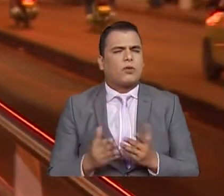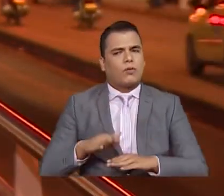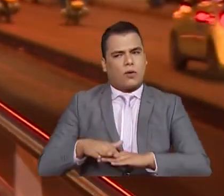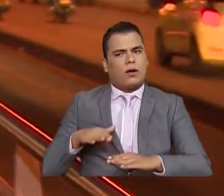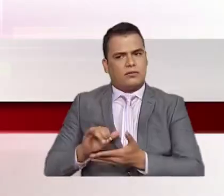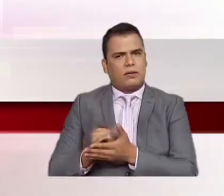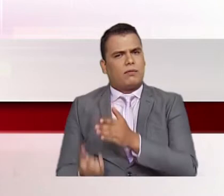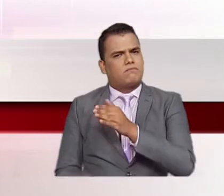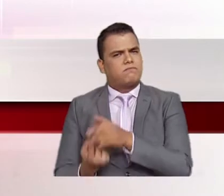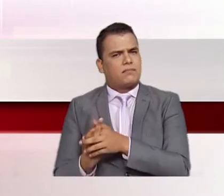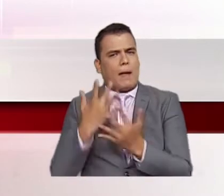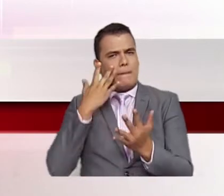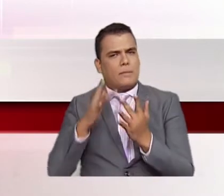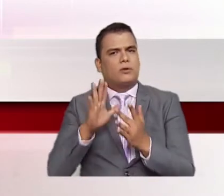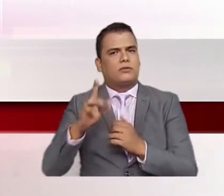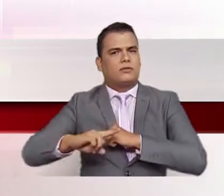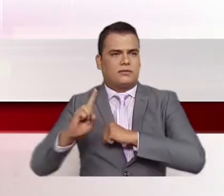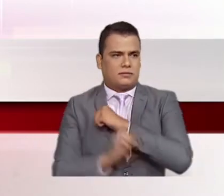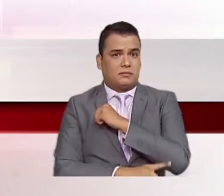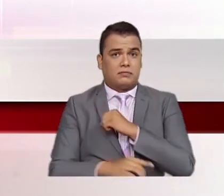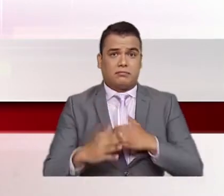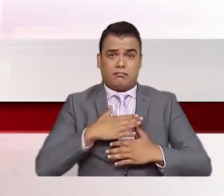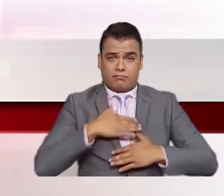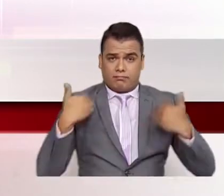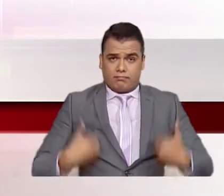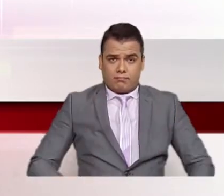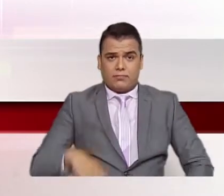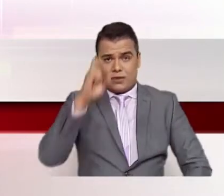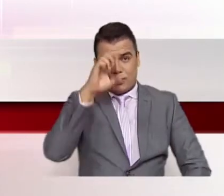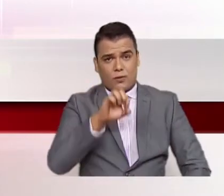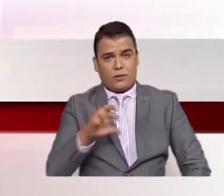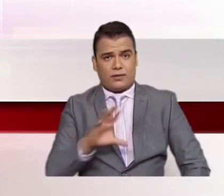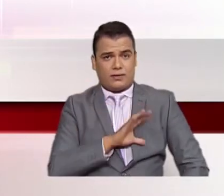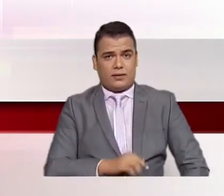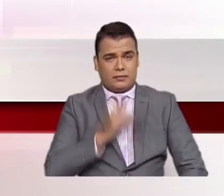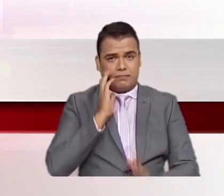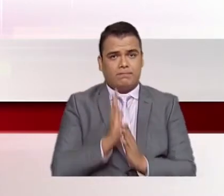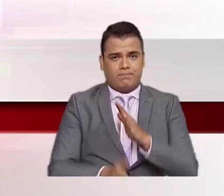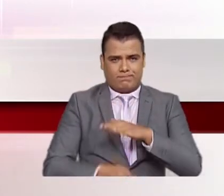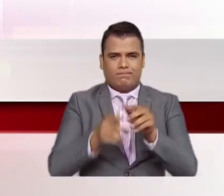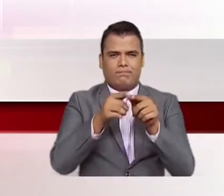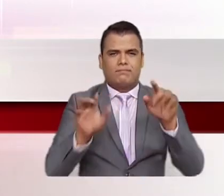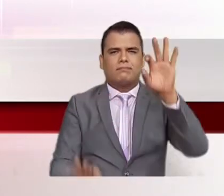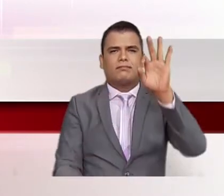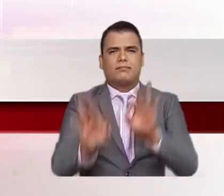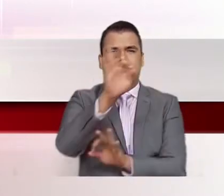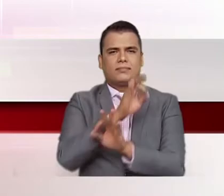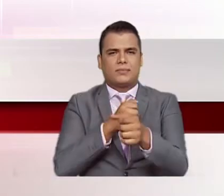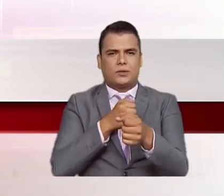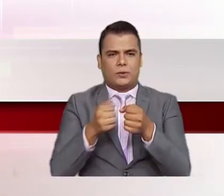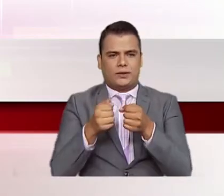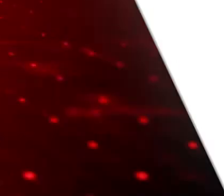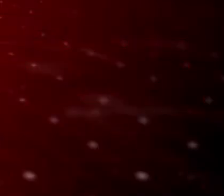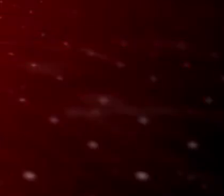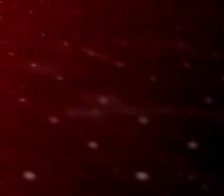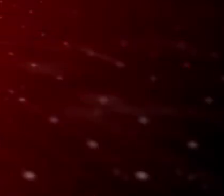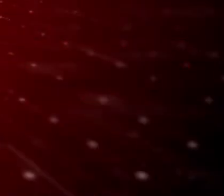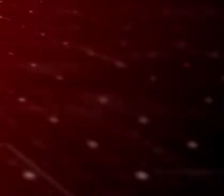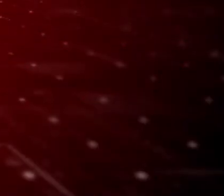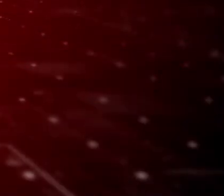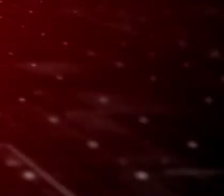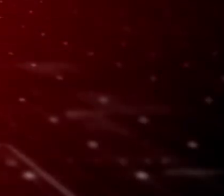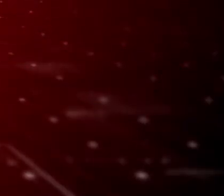Es la información que registramos desde el nororiente de Cali. Regreso con ustedes, sigan con más. Gustavo Andrés González, Telepacífico Noticias.